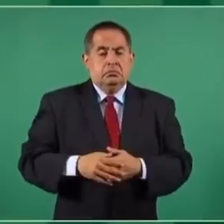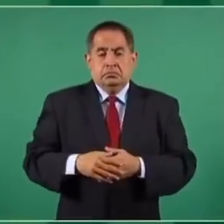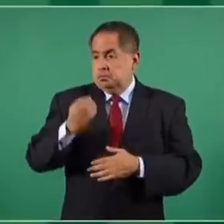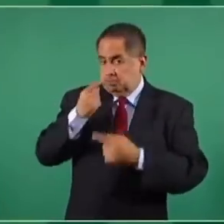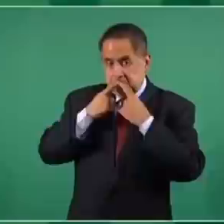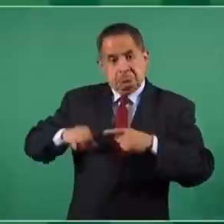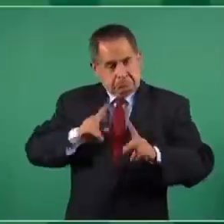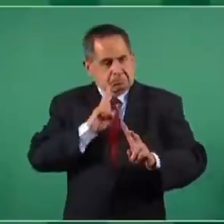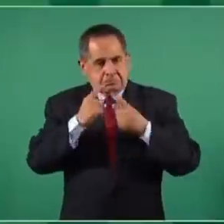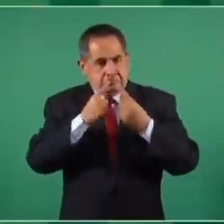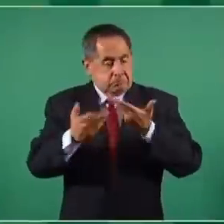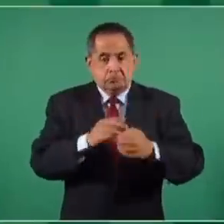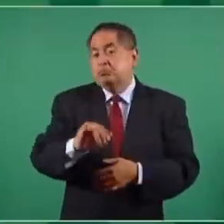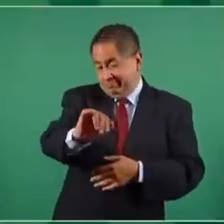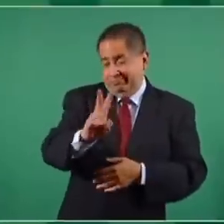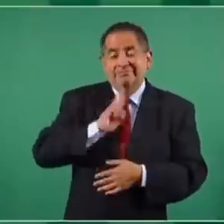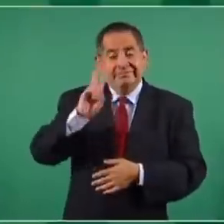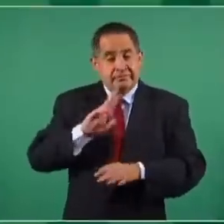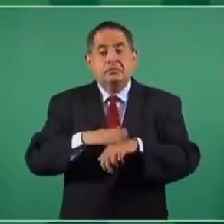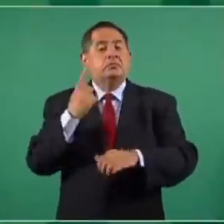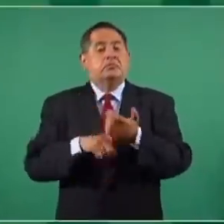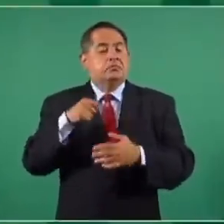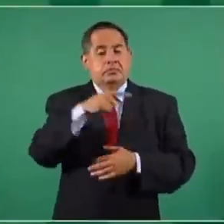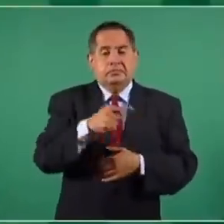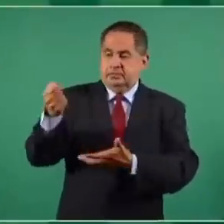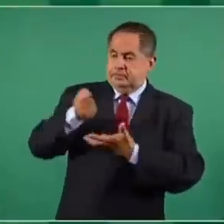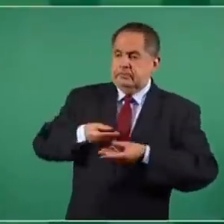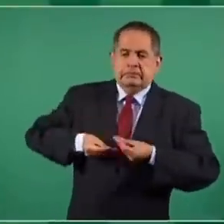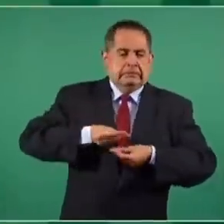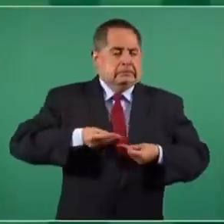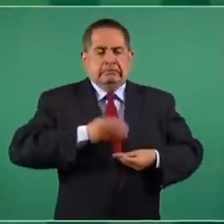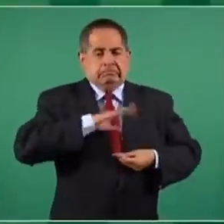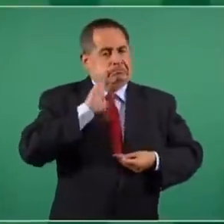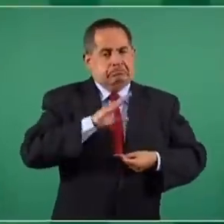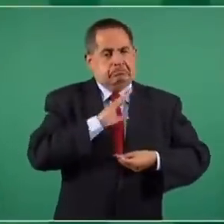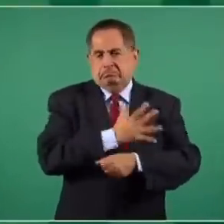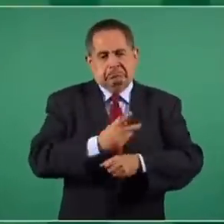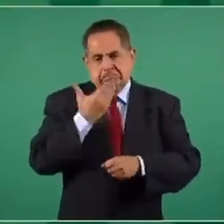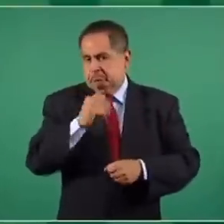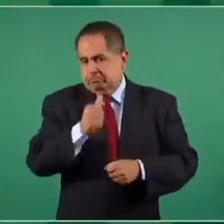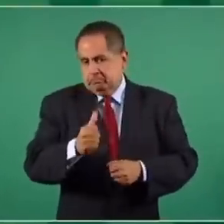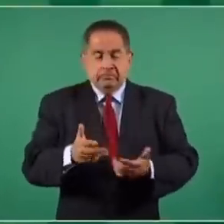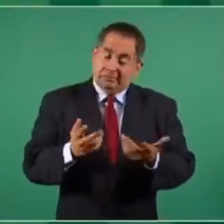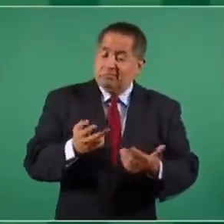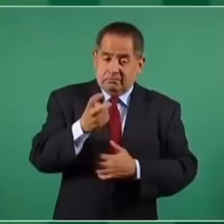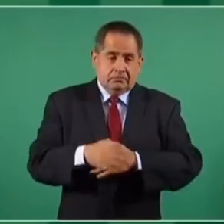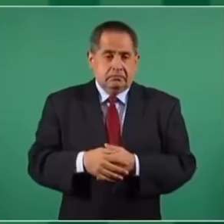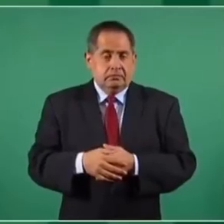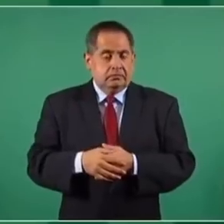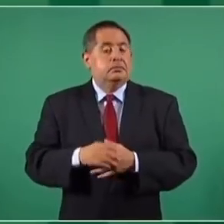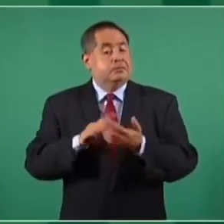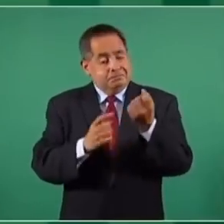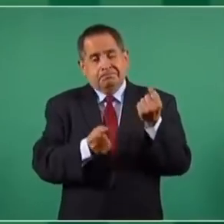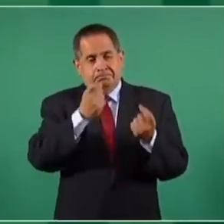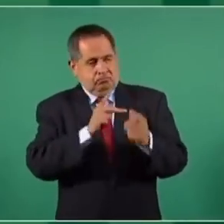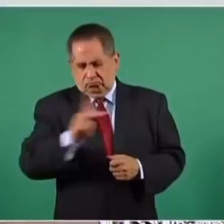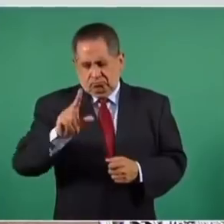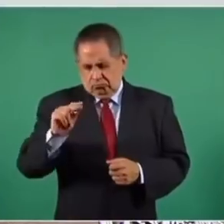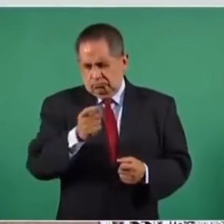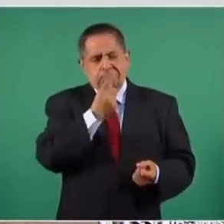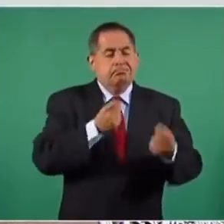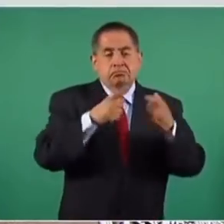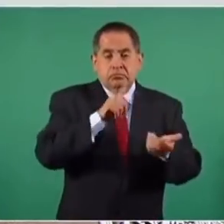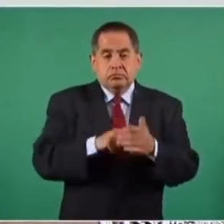interesante el diálogo con ellos. Sí, sí, porque el asunto es el manejo del dinero. Porque no solo eso, ellos también, en algunos casos, no estoy